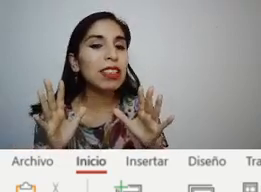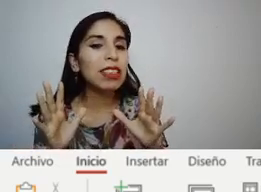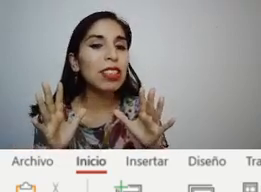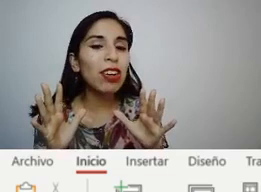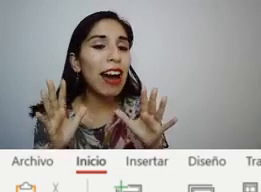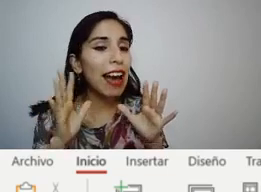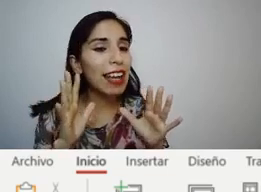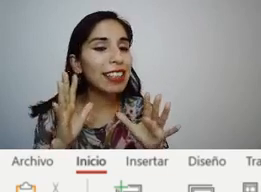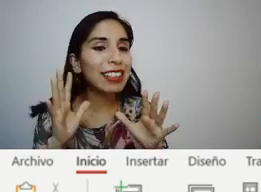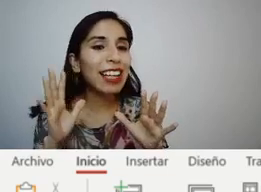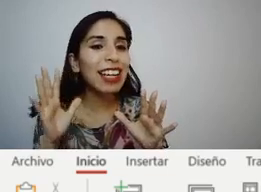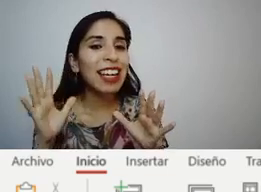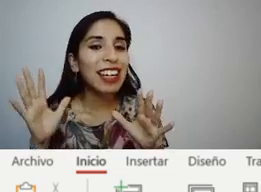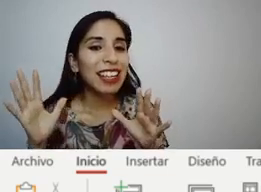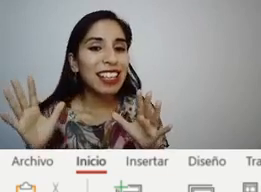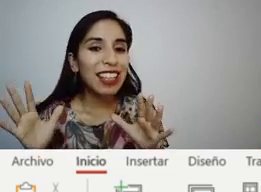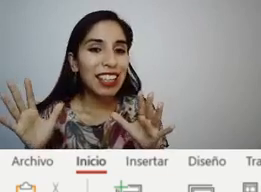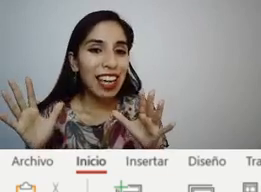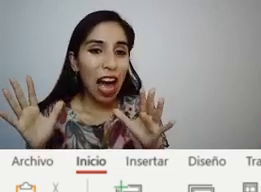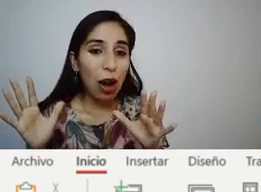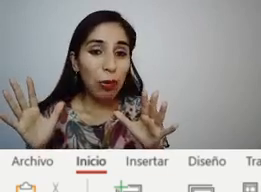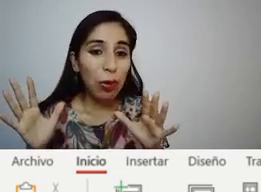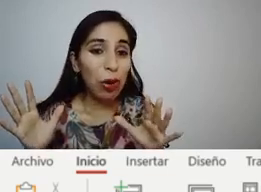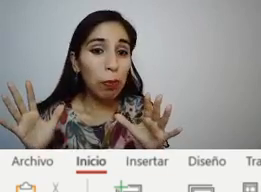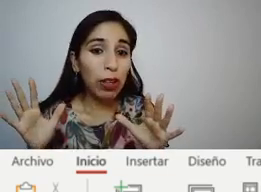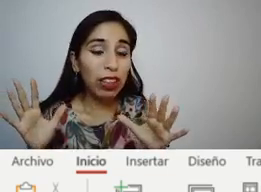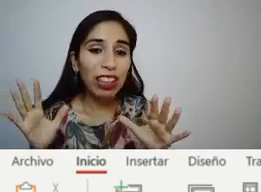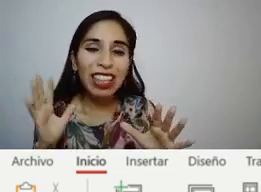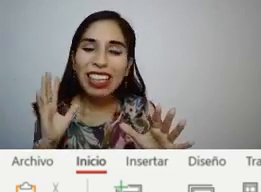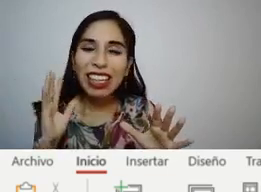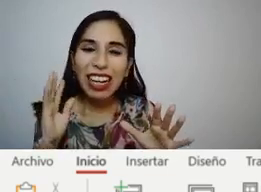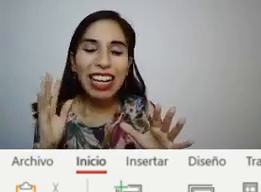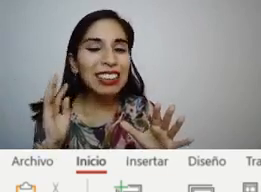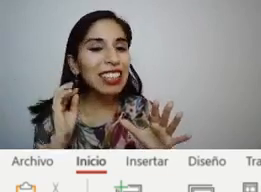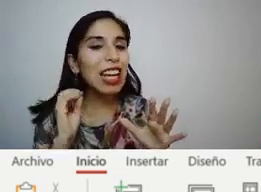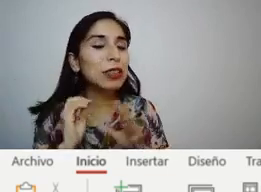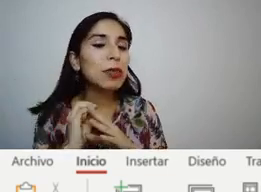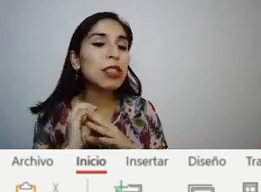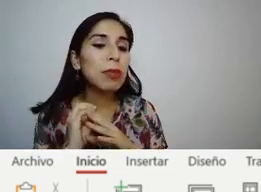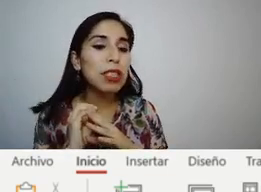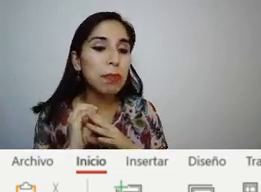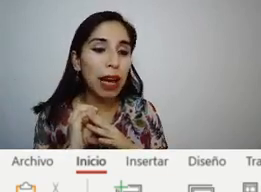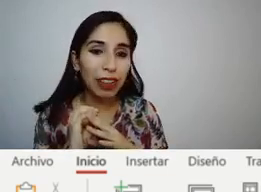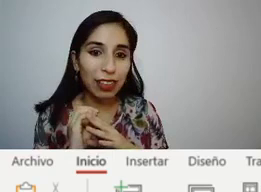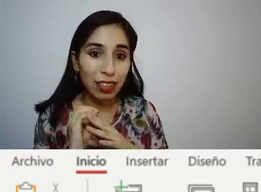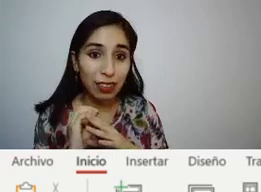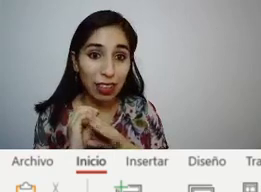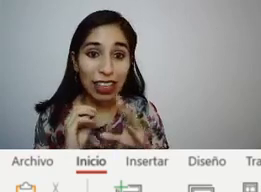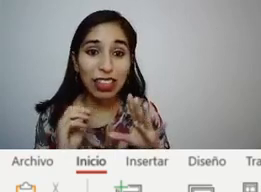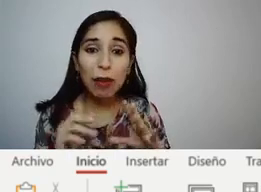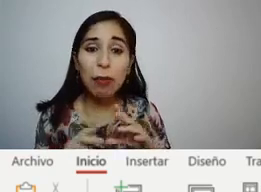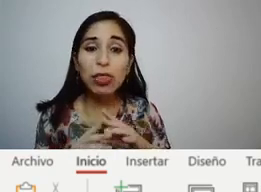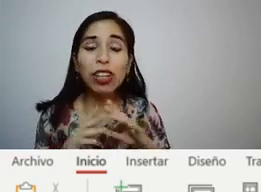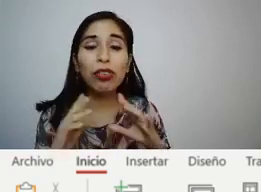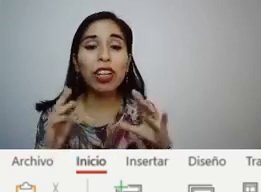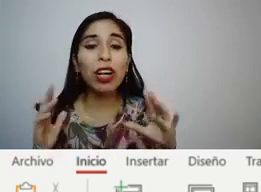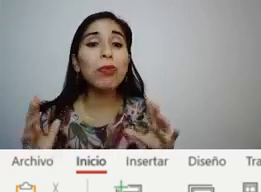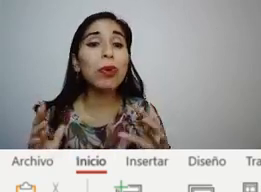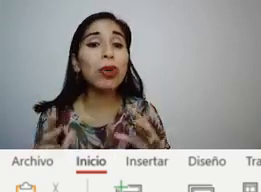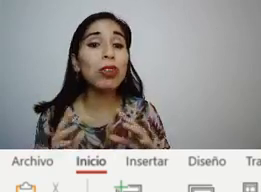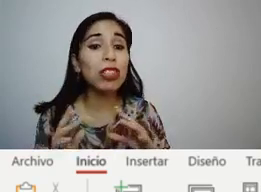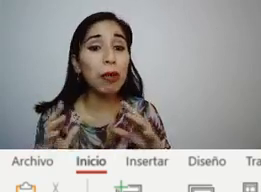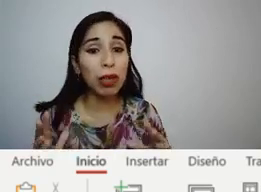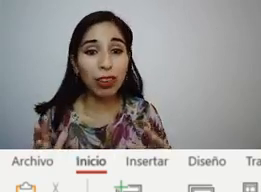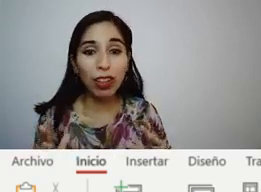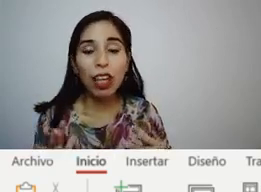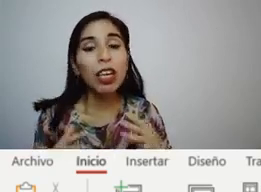parecido a excel y word porque tienen casi las mismas partes así que vamos a refrescar